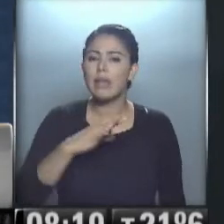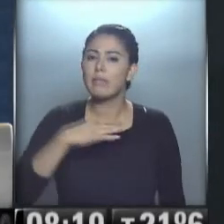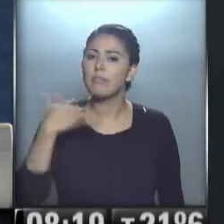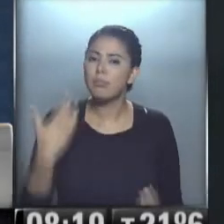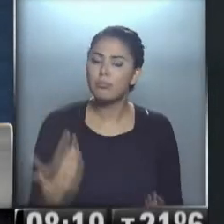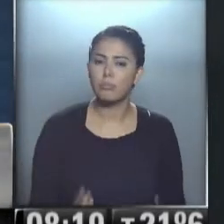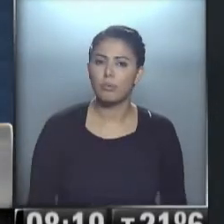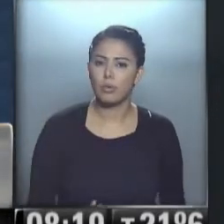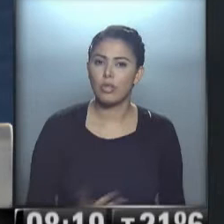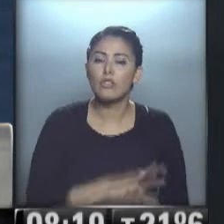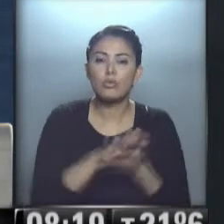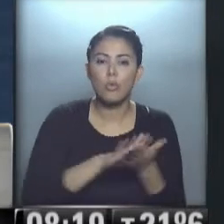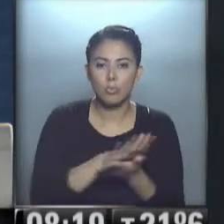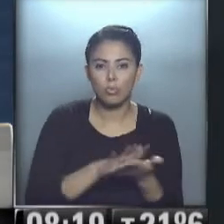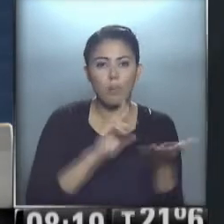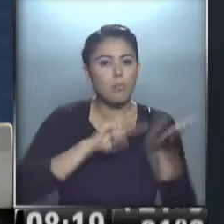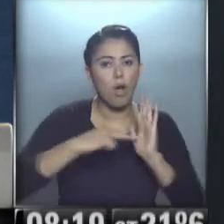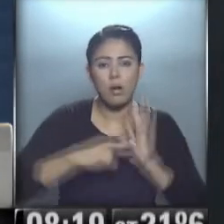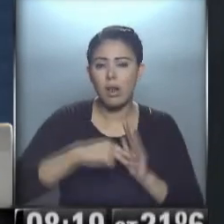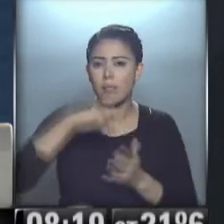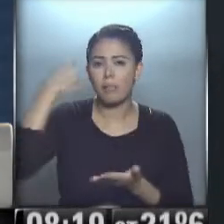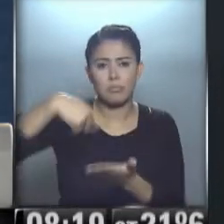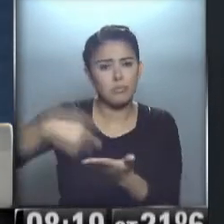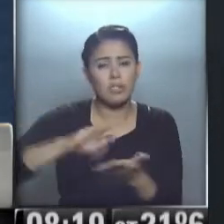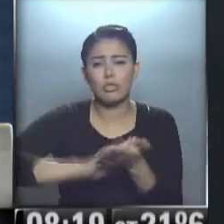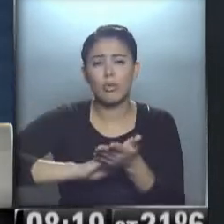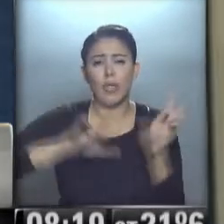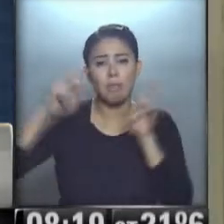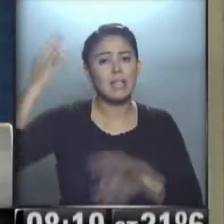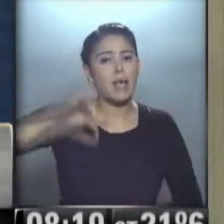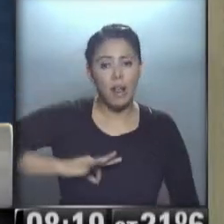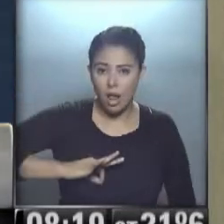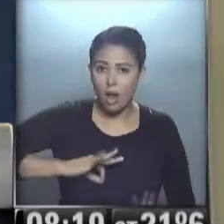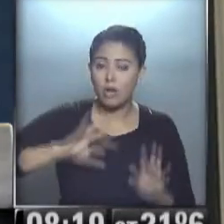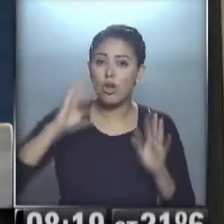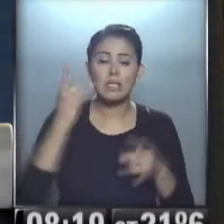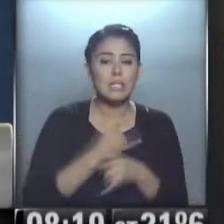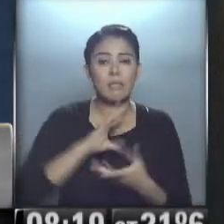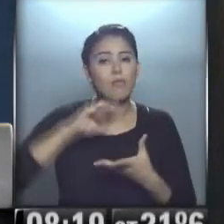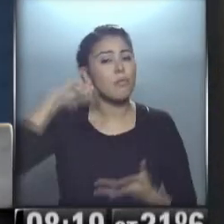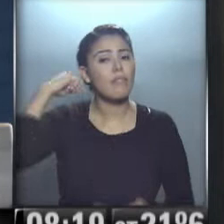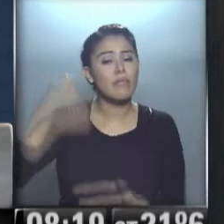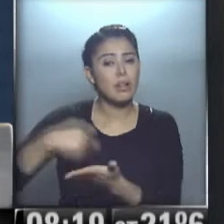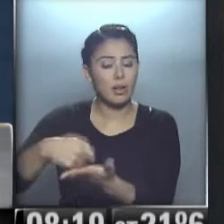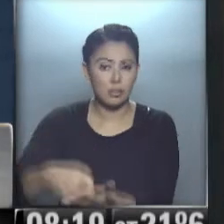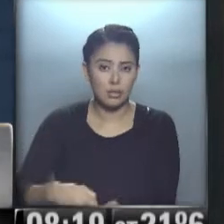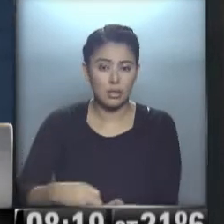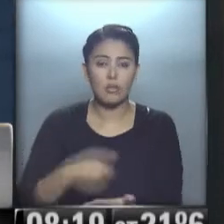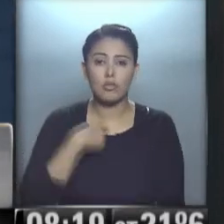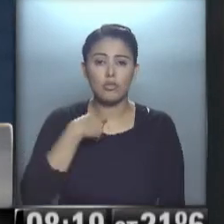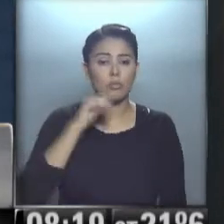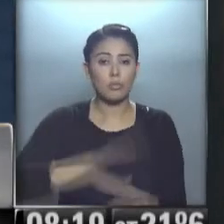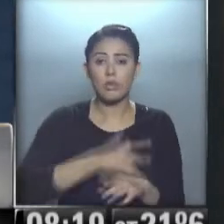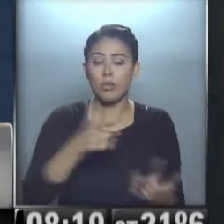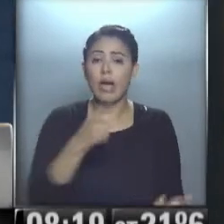de resolver los problemas fiscales y de carácter salarial sobre la base del financiamiento. Sería extremadamente